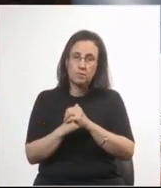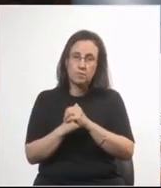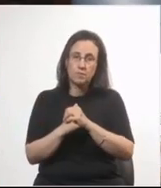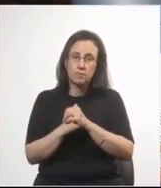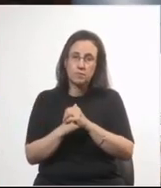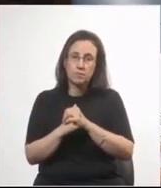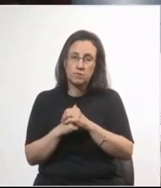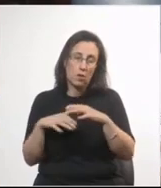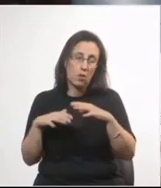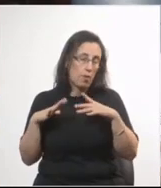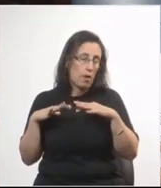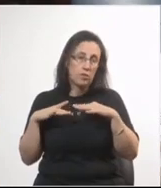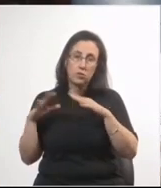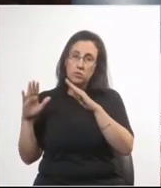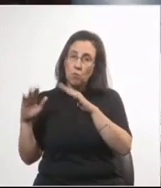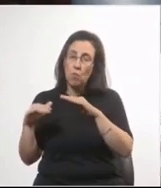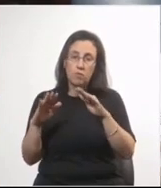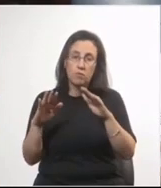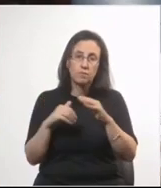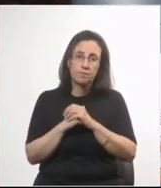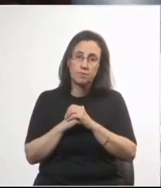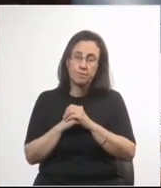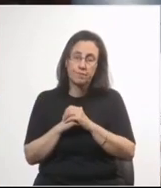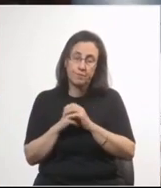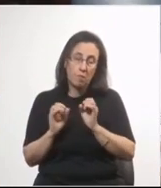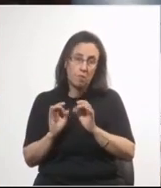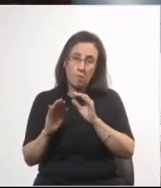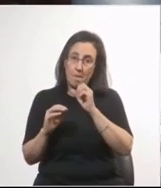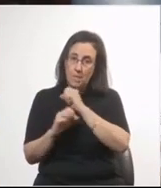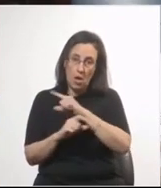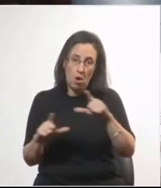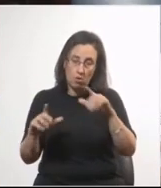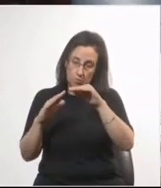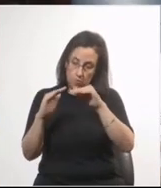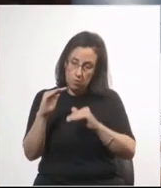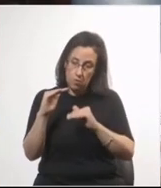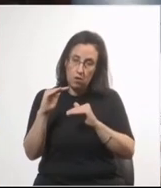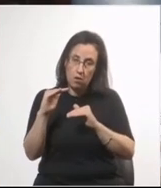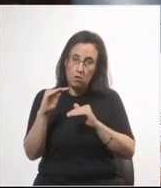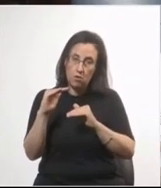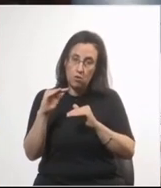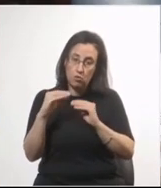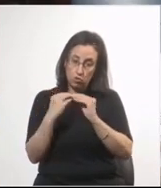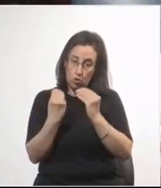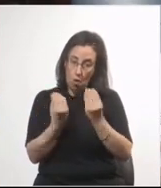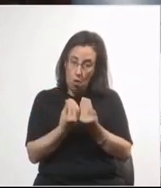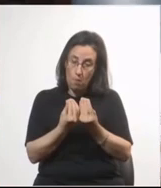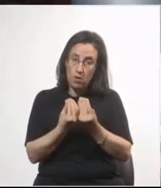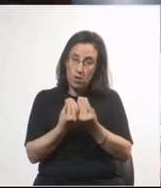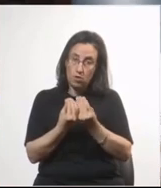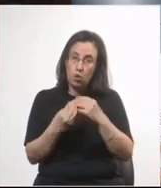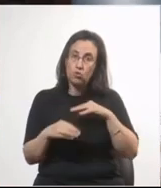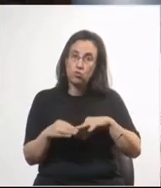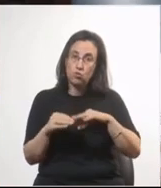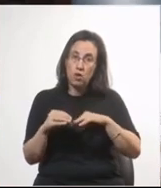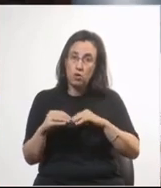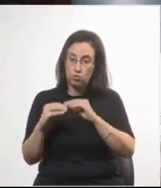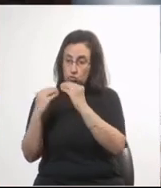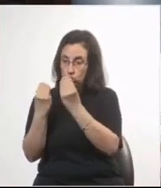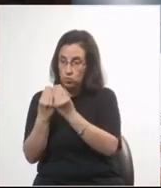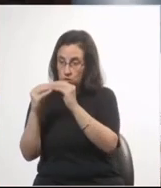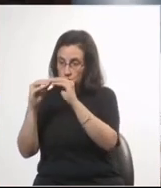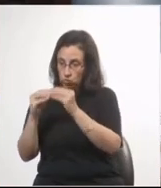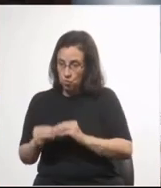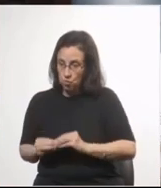Las jubilaciones se encontraron notoriamente por debajo. Y la masa salarial, o sea, si sumamos los salarios,